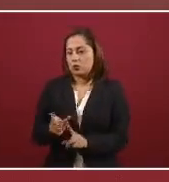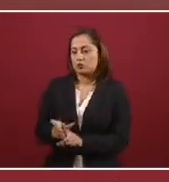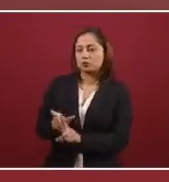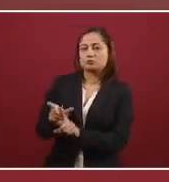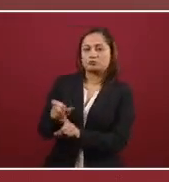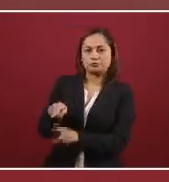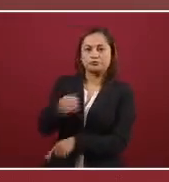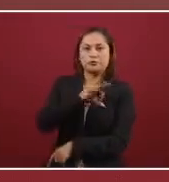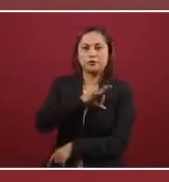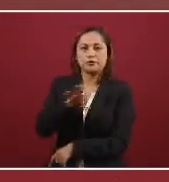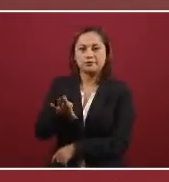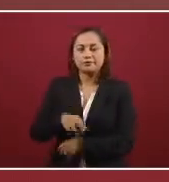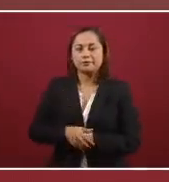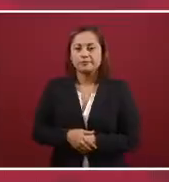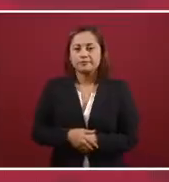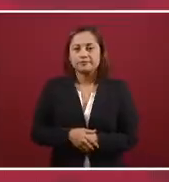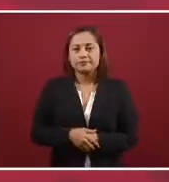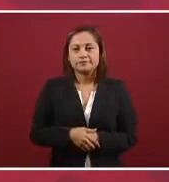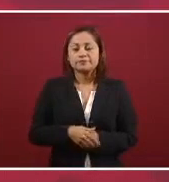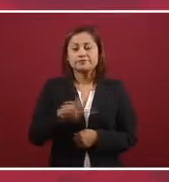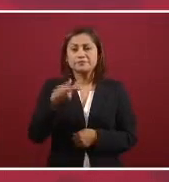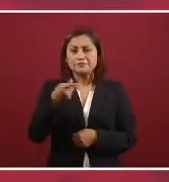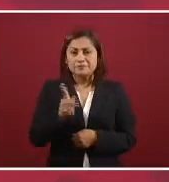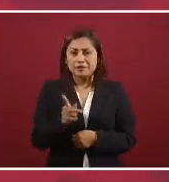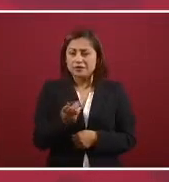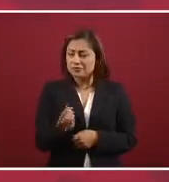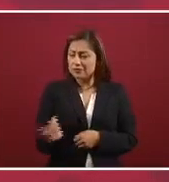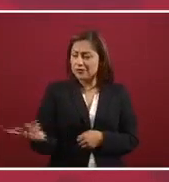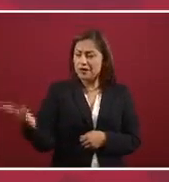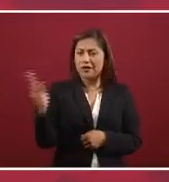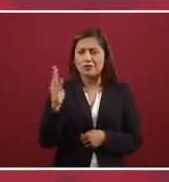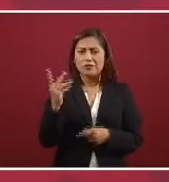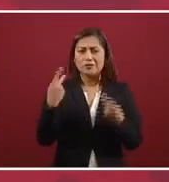hay toda una manipulación.